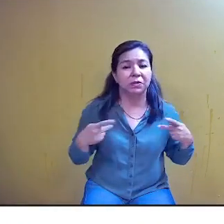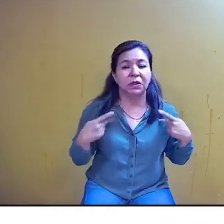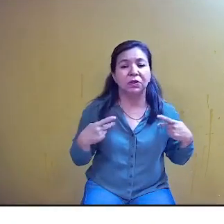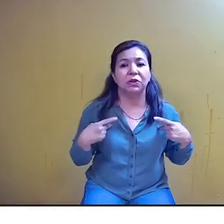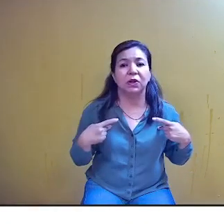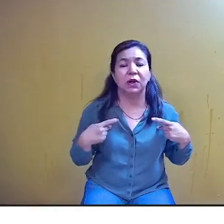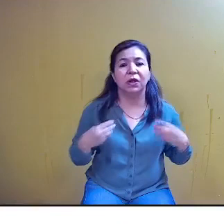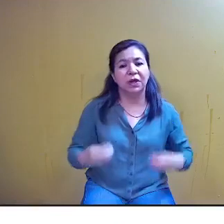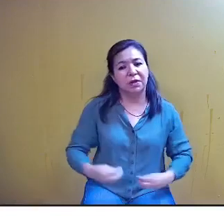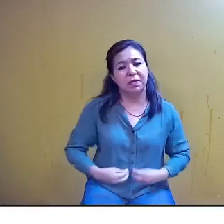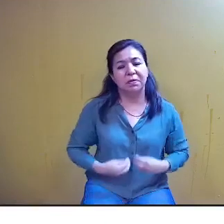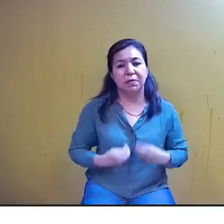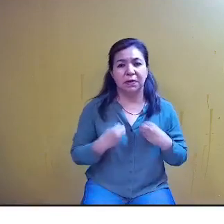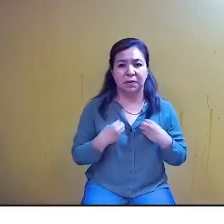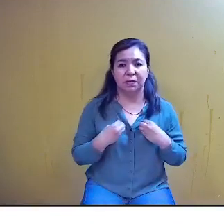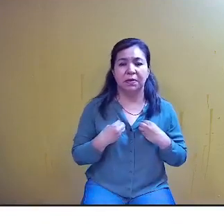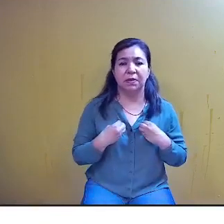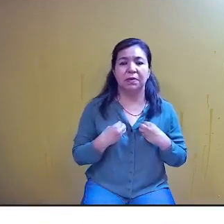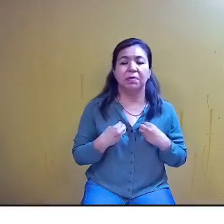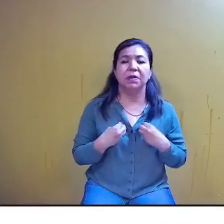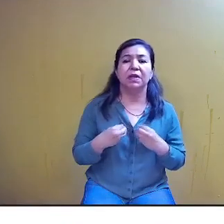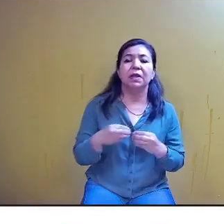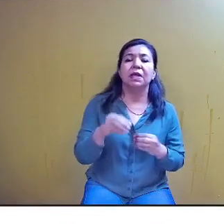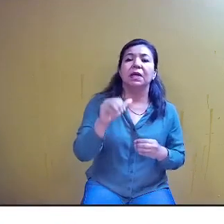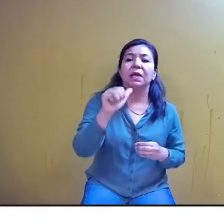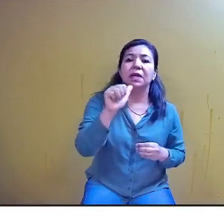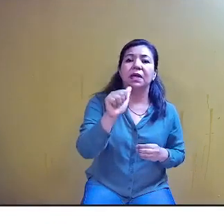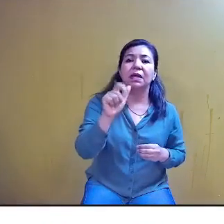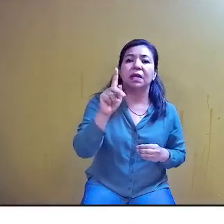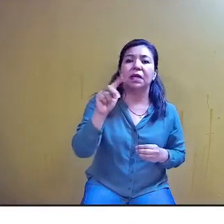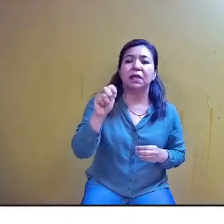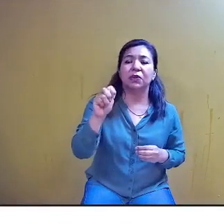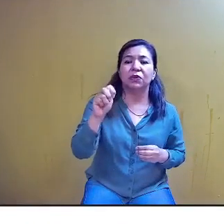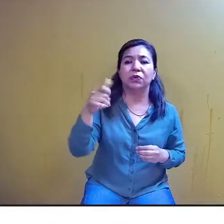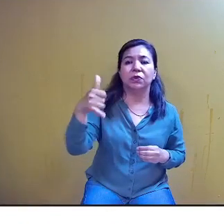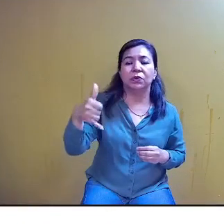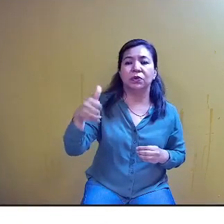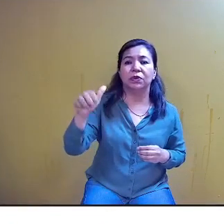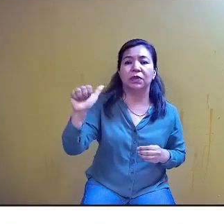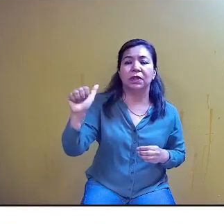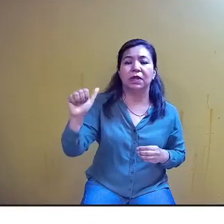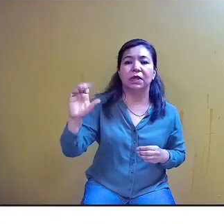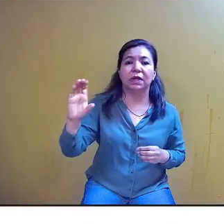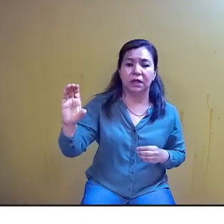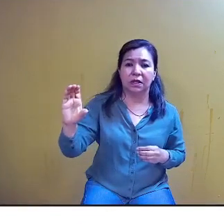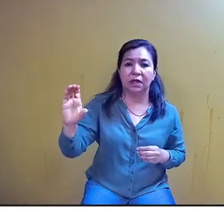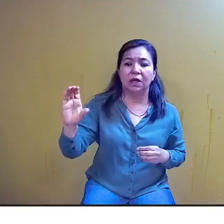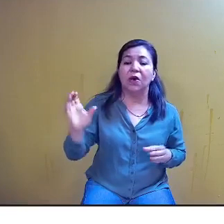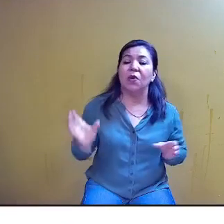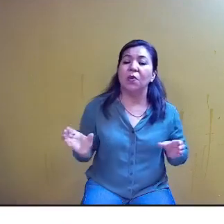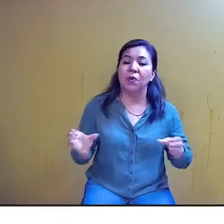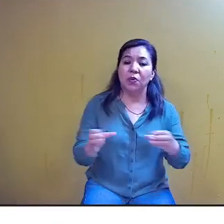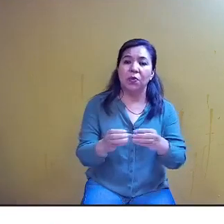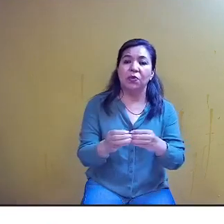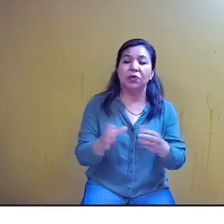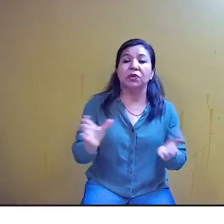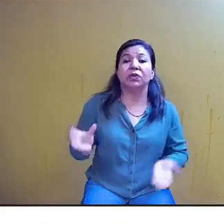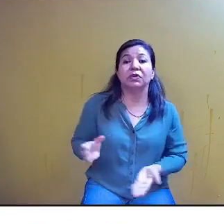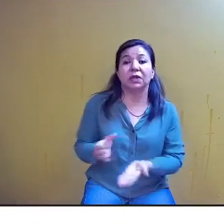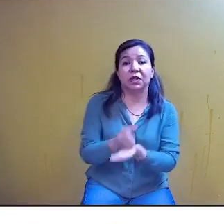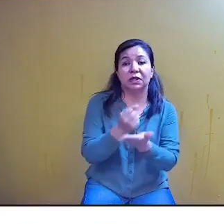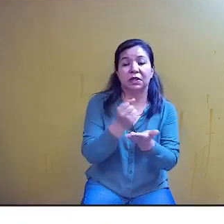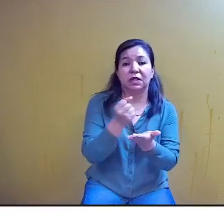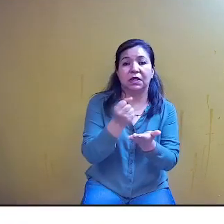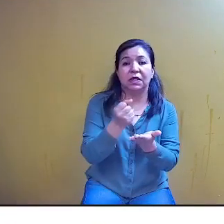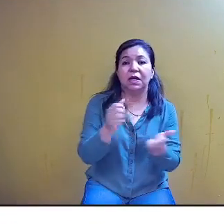vivir en dignidad y hacer de Atoyac un municipio independiente, dueño de su propio destino. Juntos lo vamos a lograr.